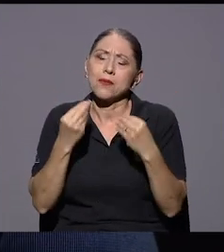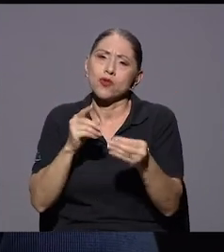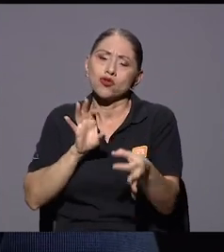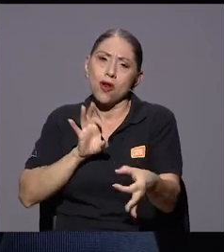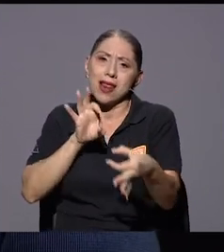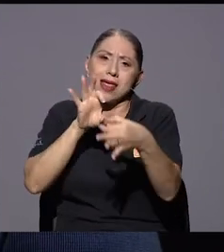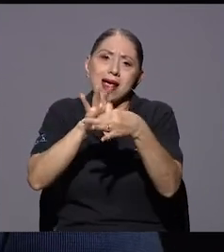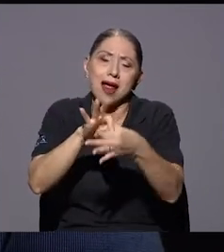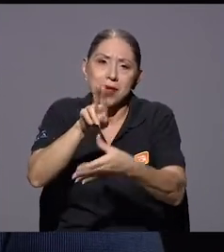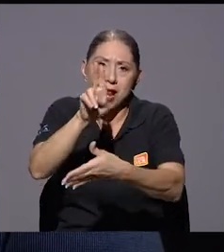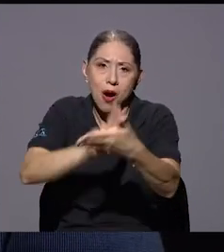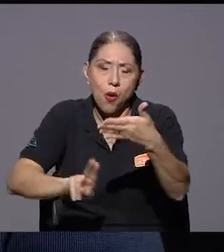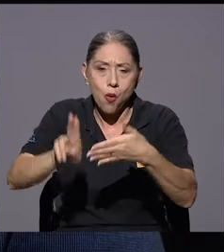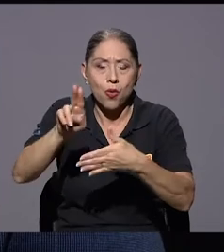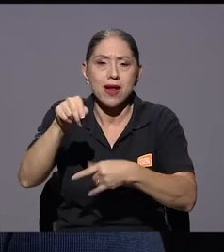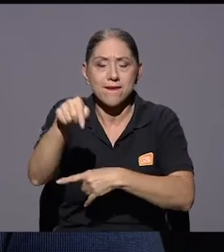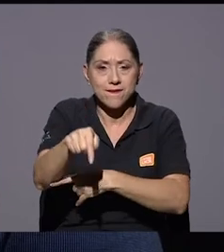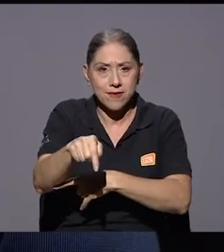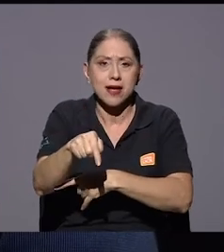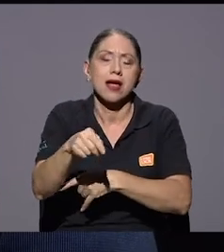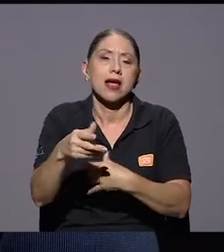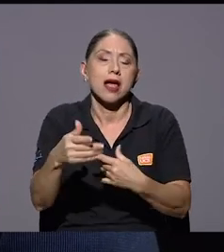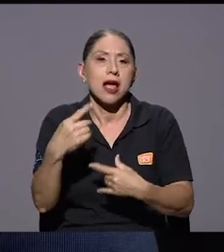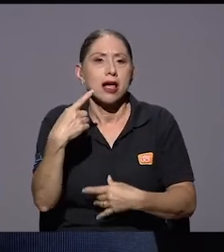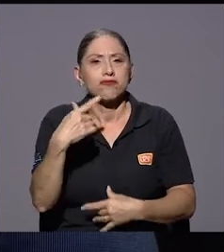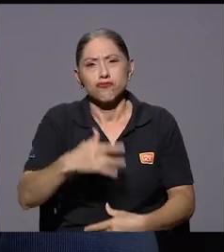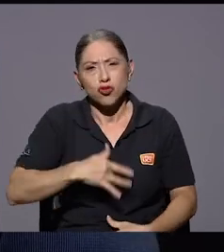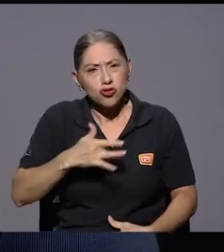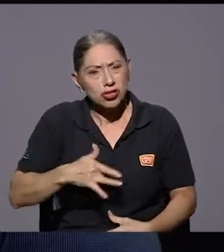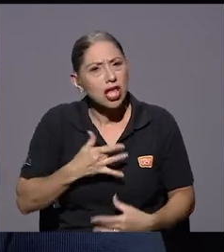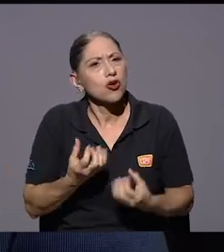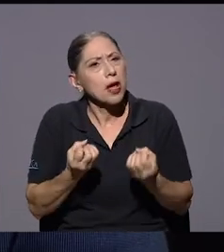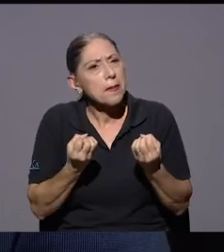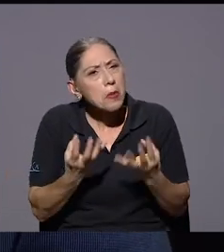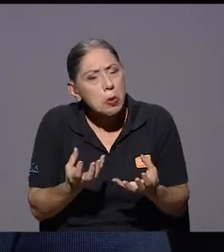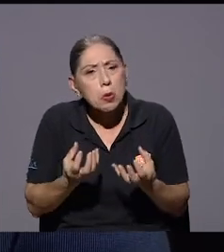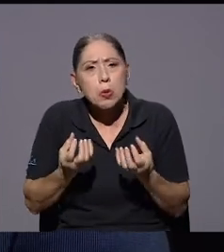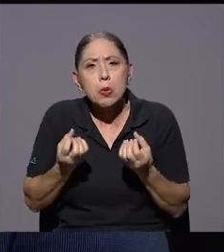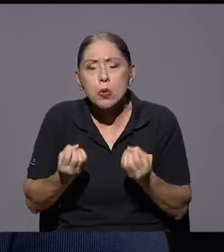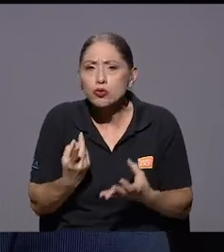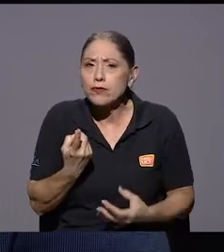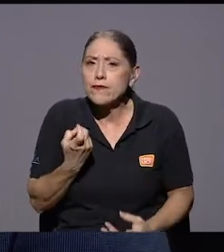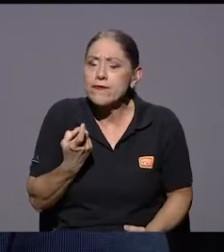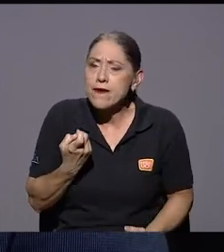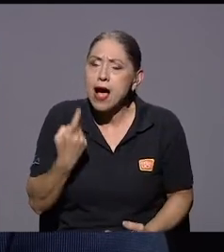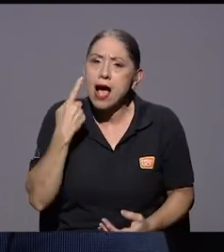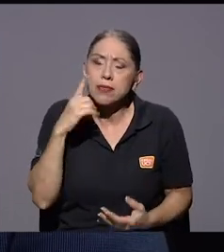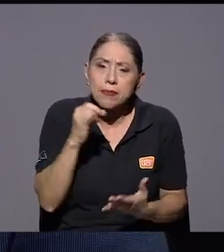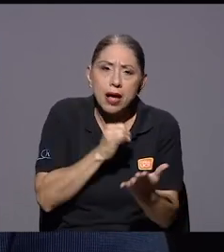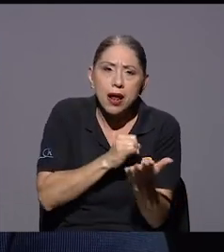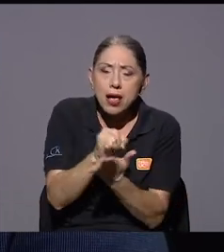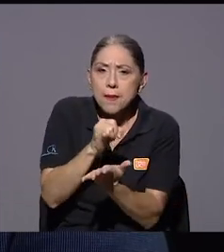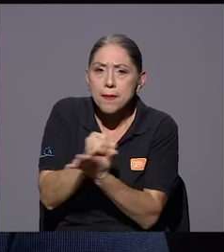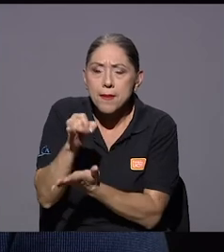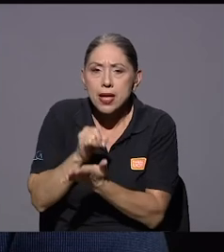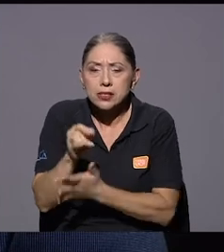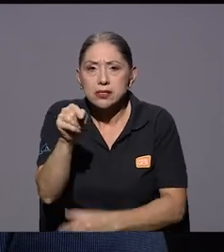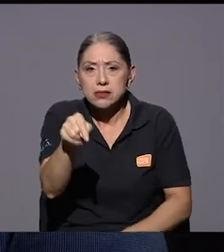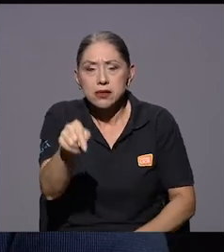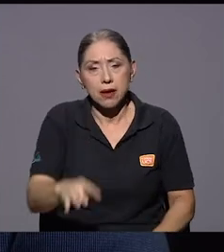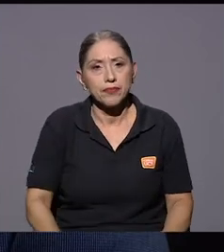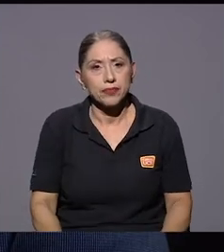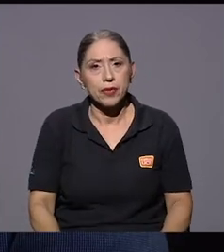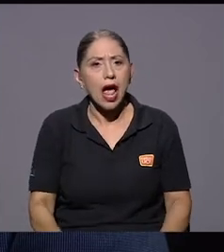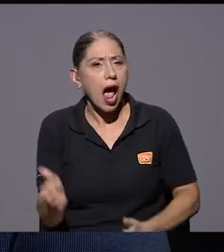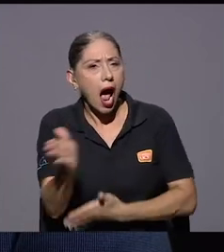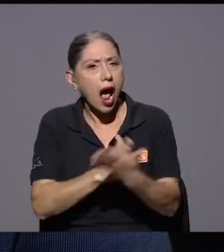academia en esta parte de la desinformación porque también siento que hay mucho espacio todavía para investigar en eso a mí una